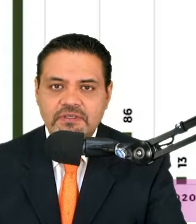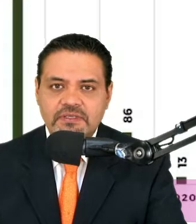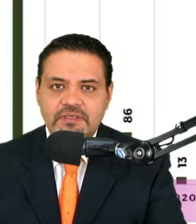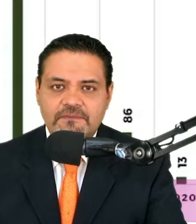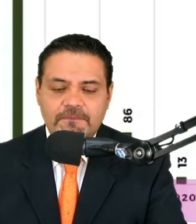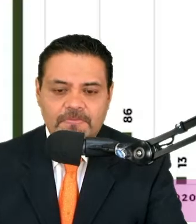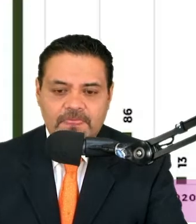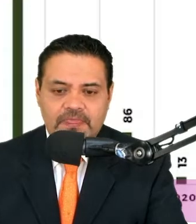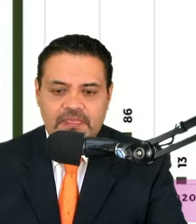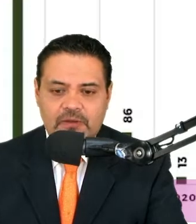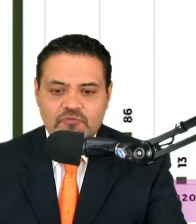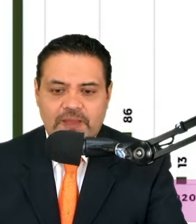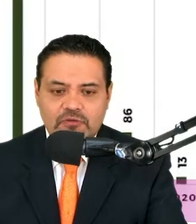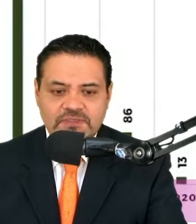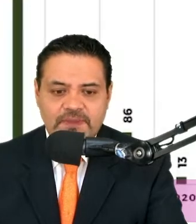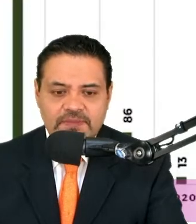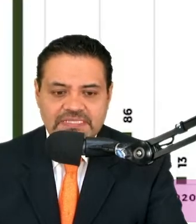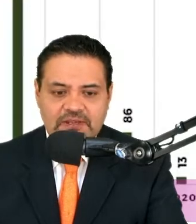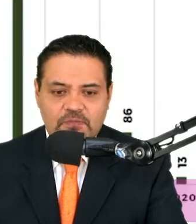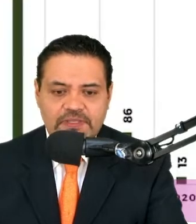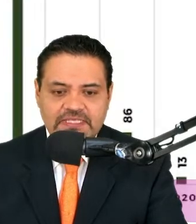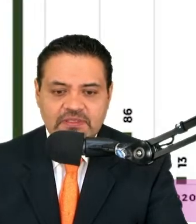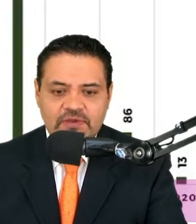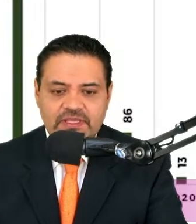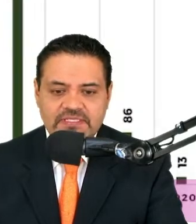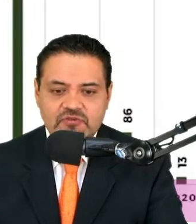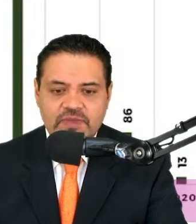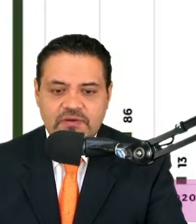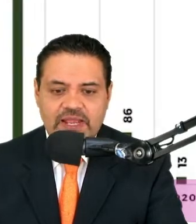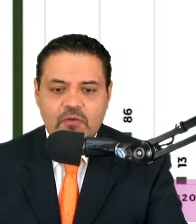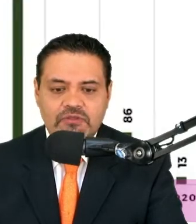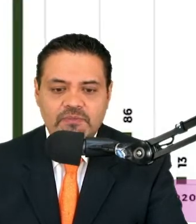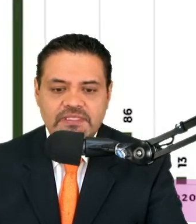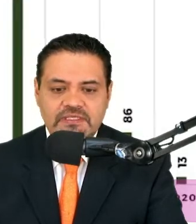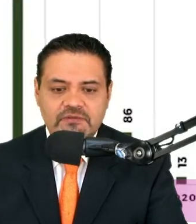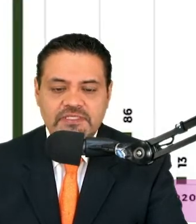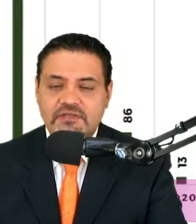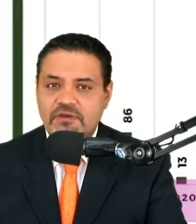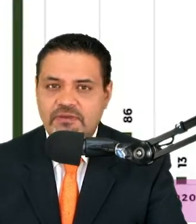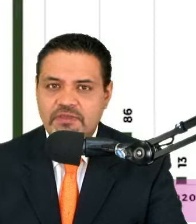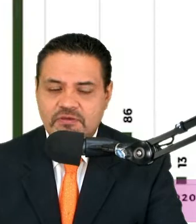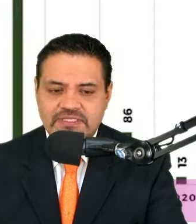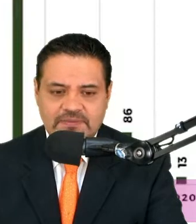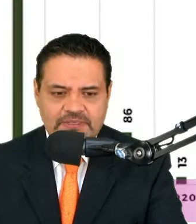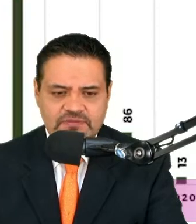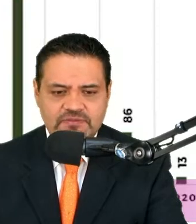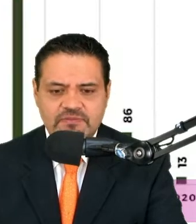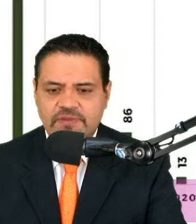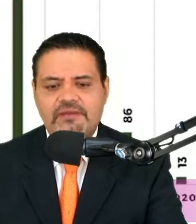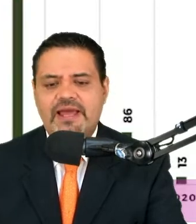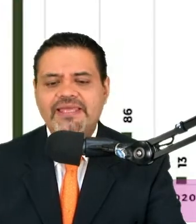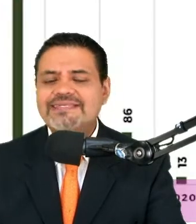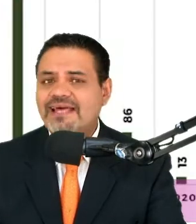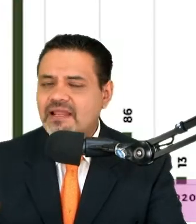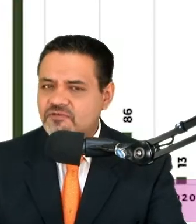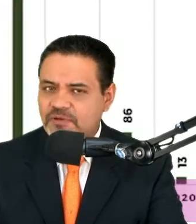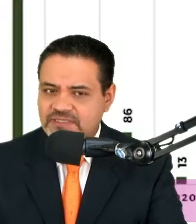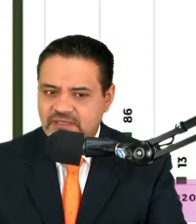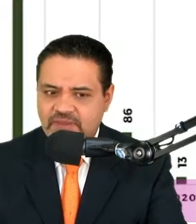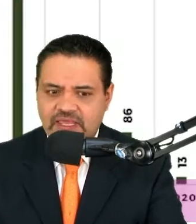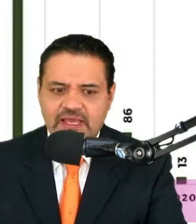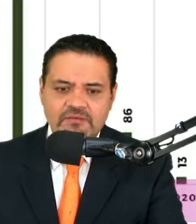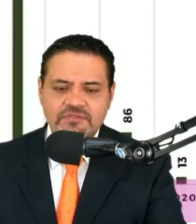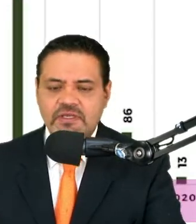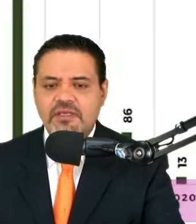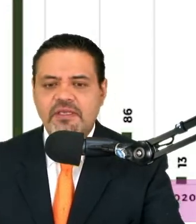Hughes. Los pagos de Pemex a la compañía estadounidense subieron a 4.119 millones de pesos. Bueno, ahí está la respuesta